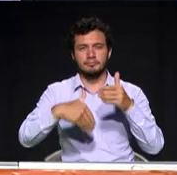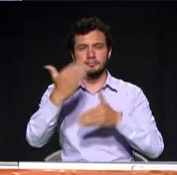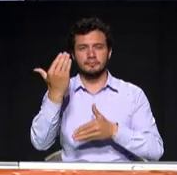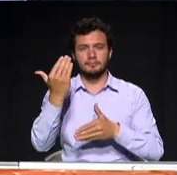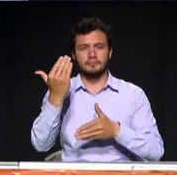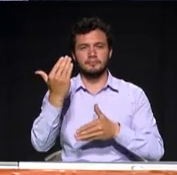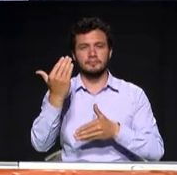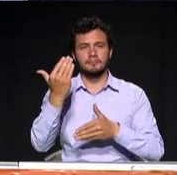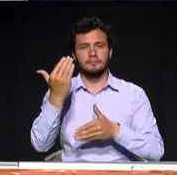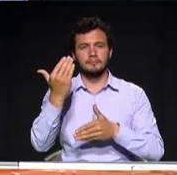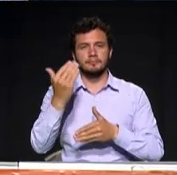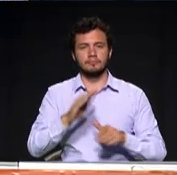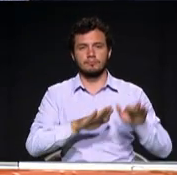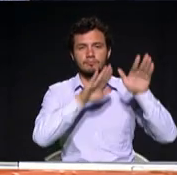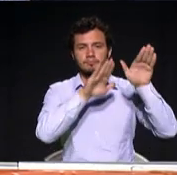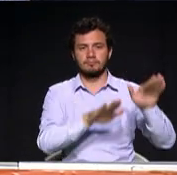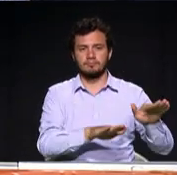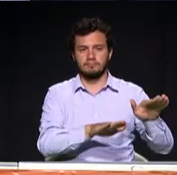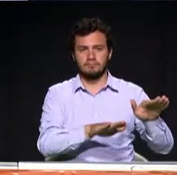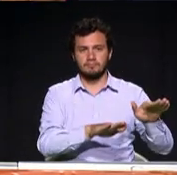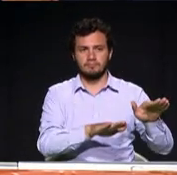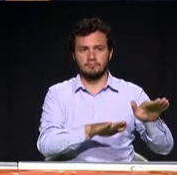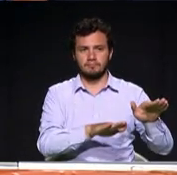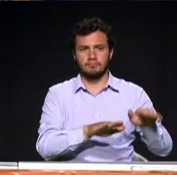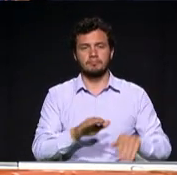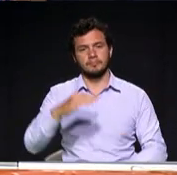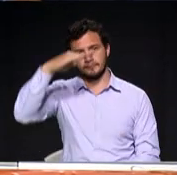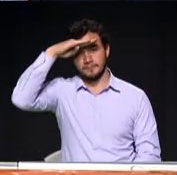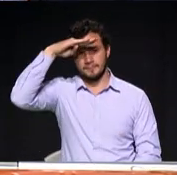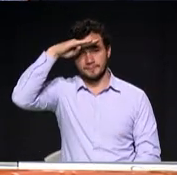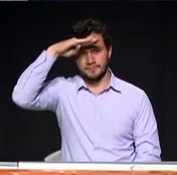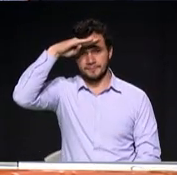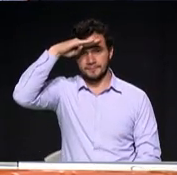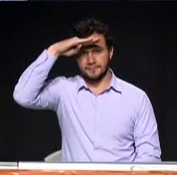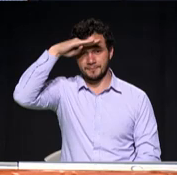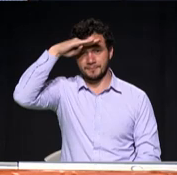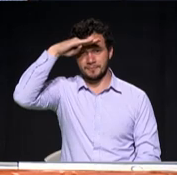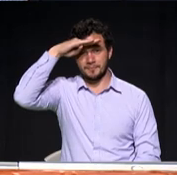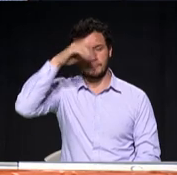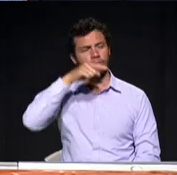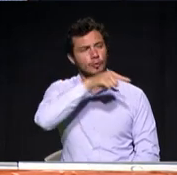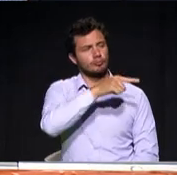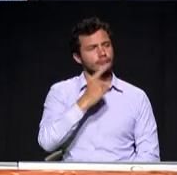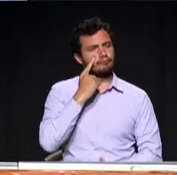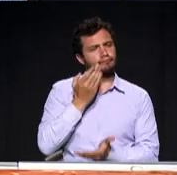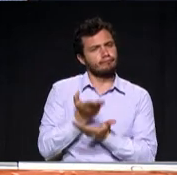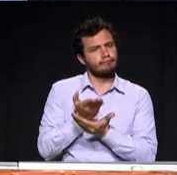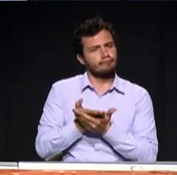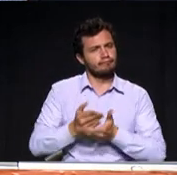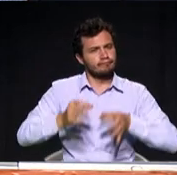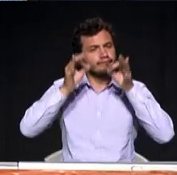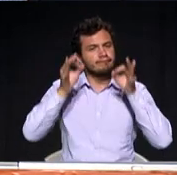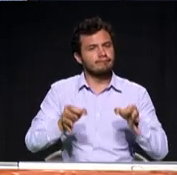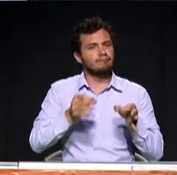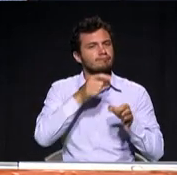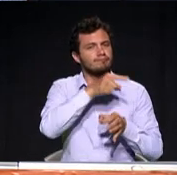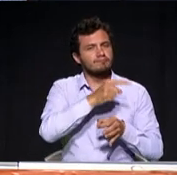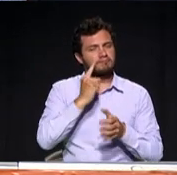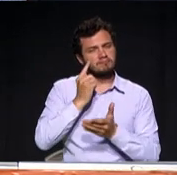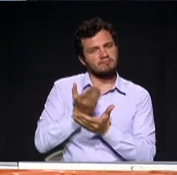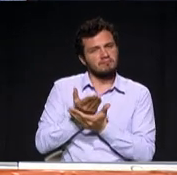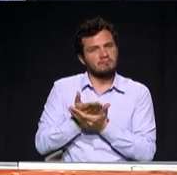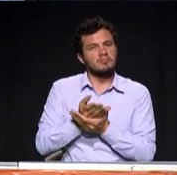con el candidato víctor correa que propuestas concretas candidatos víctor tiene usted para que haya una